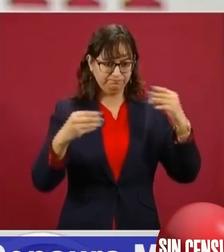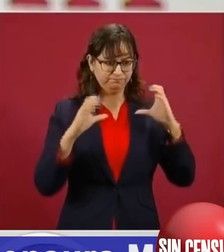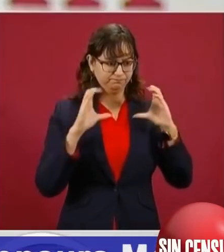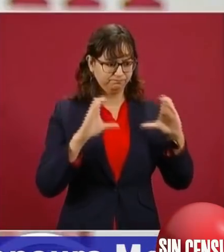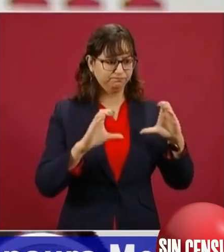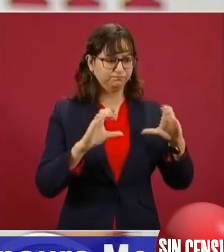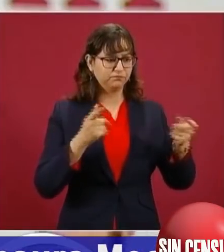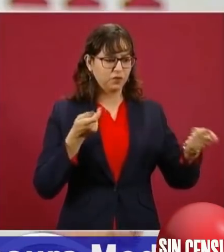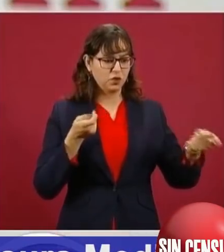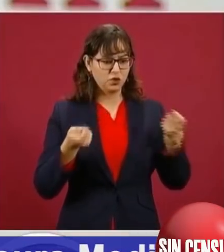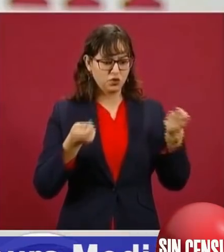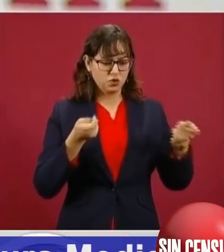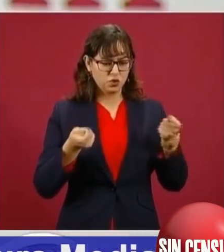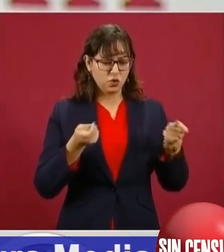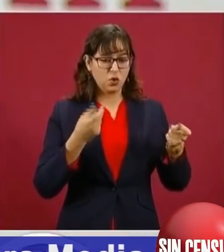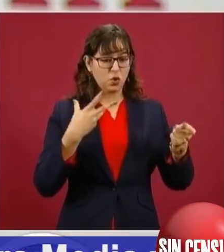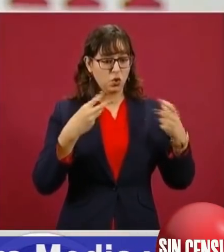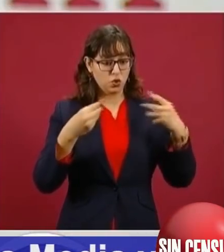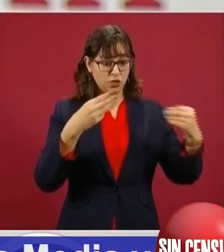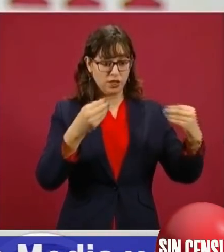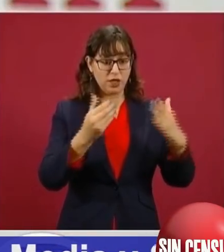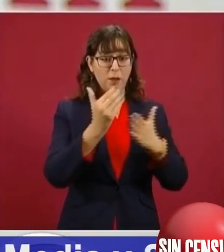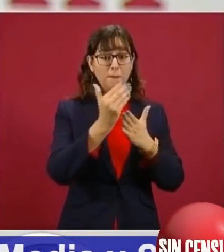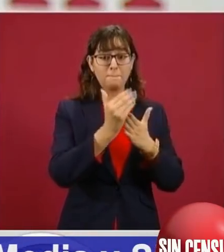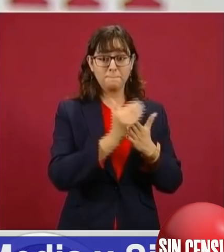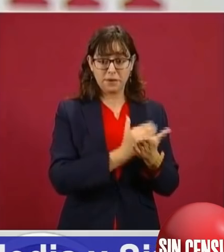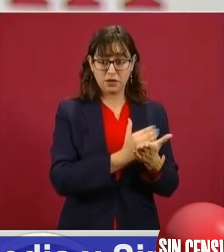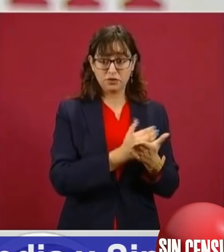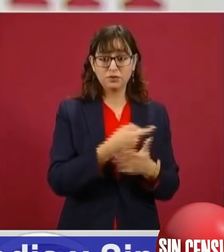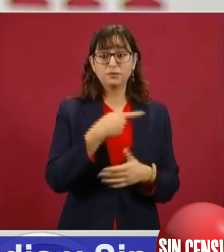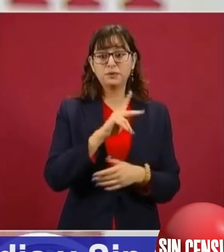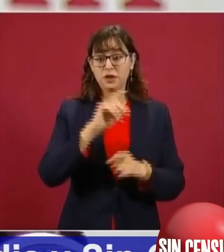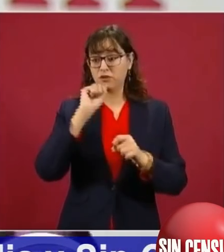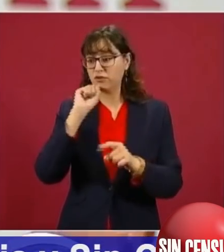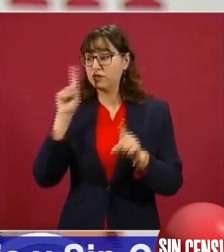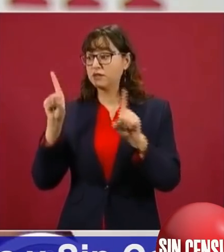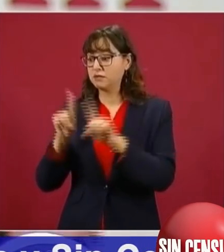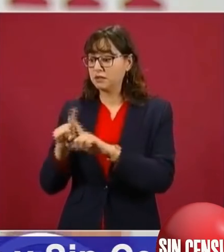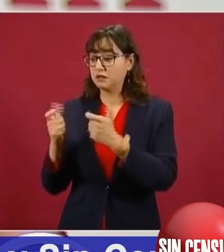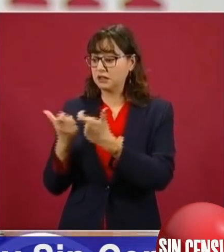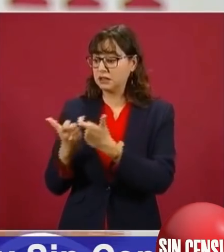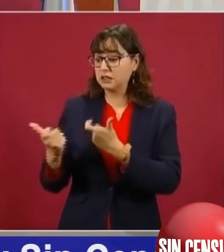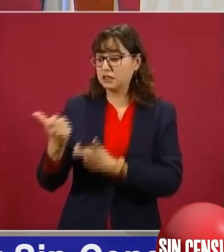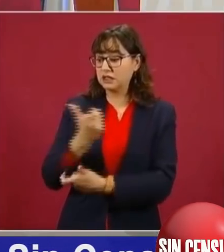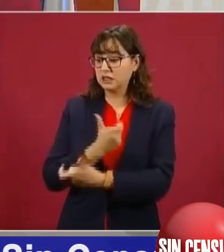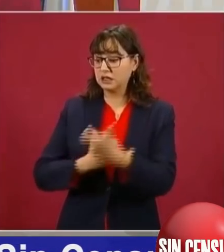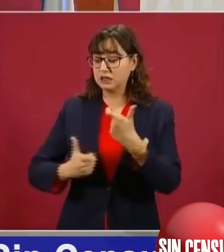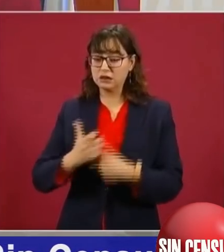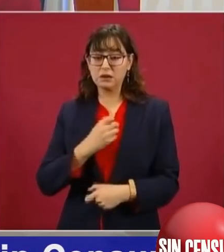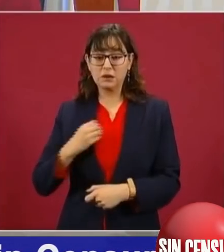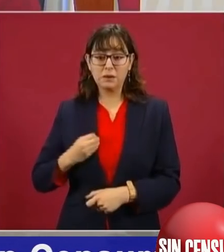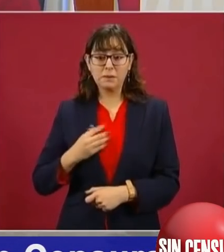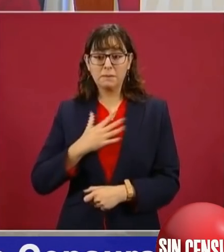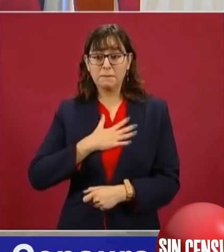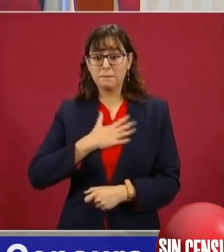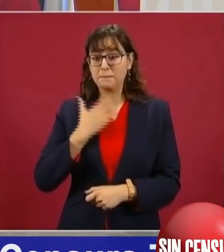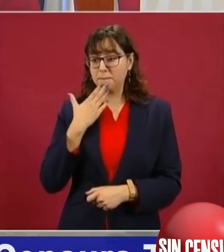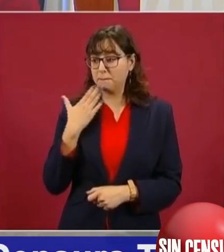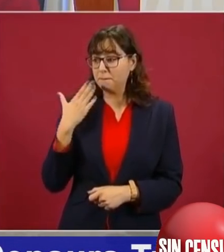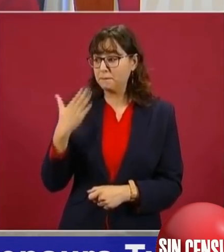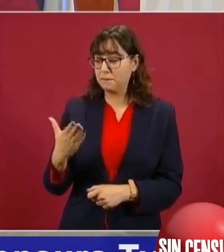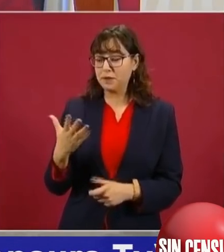contagios, pero también el cuidado de la economía y el bienestar. Y todos los días hay que hacer un equilibrio de